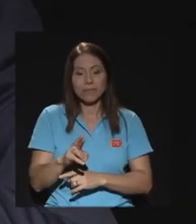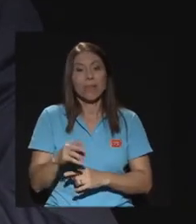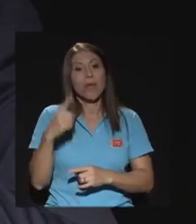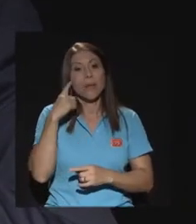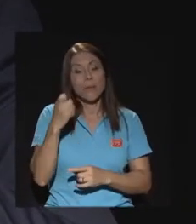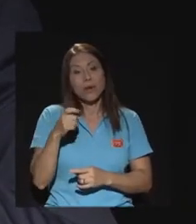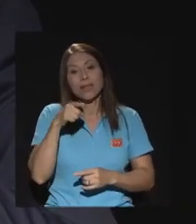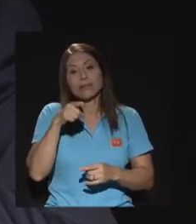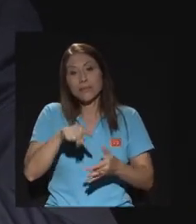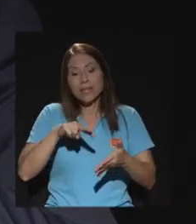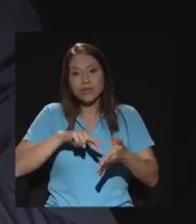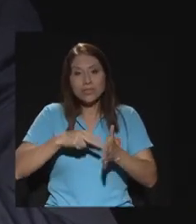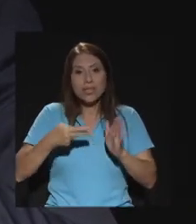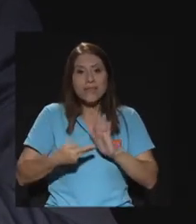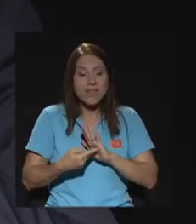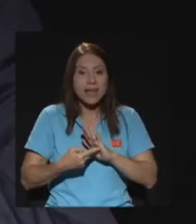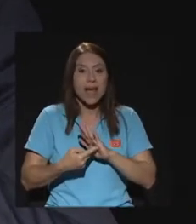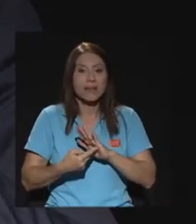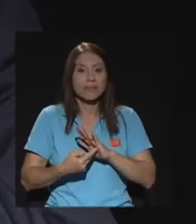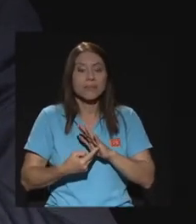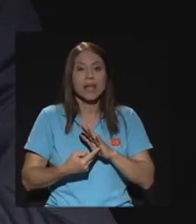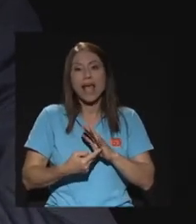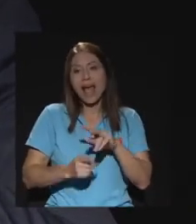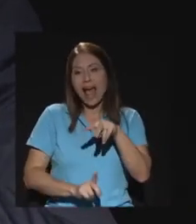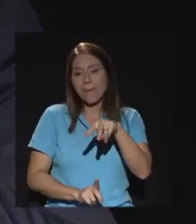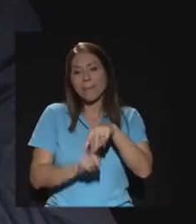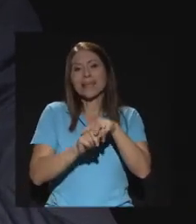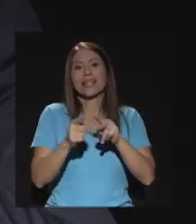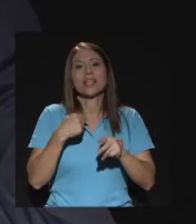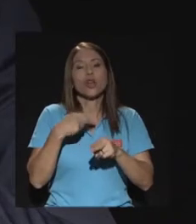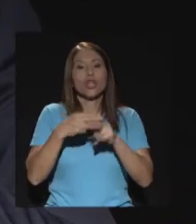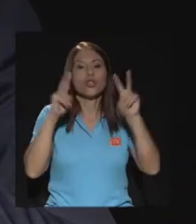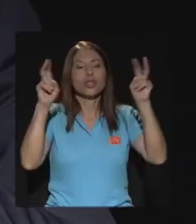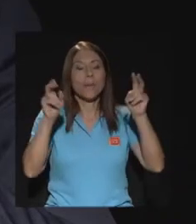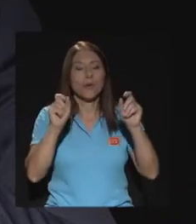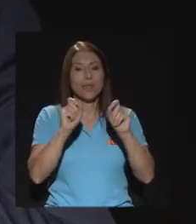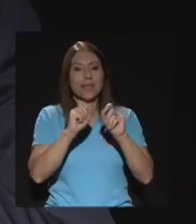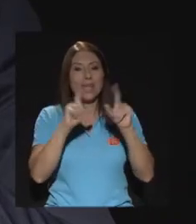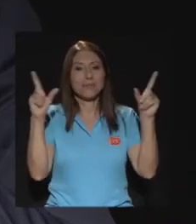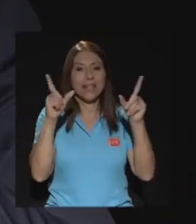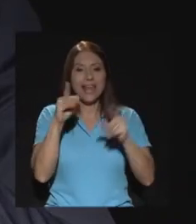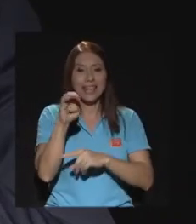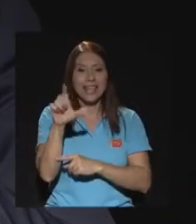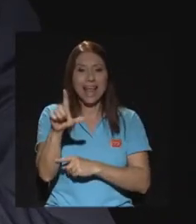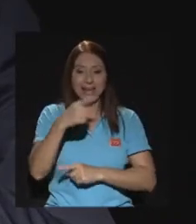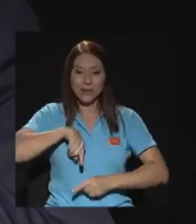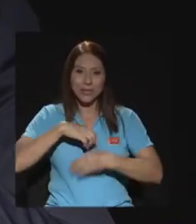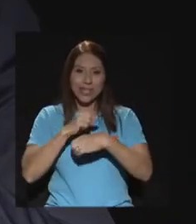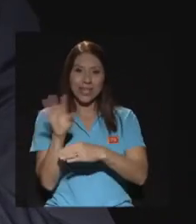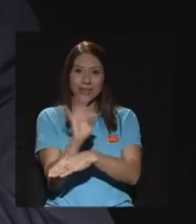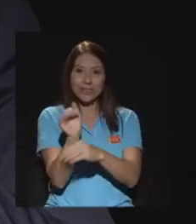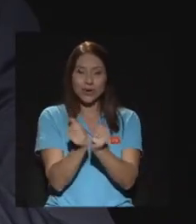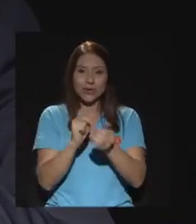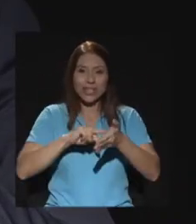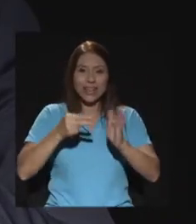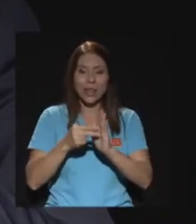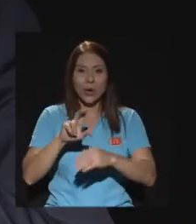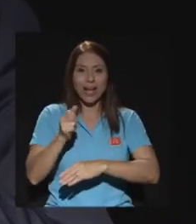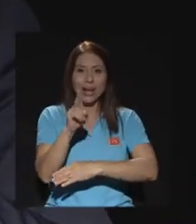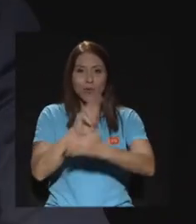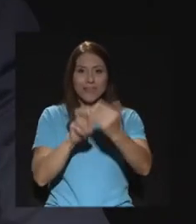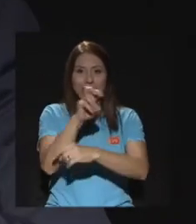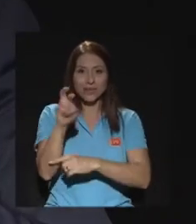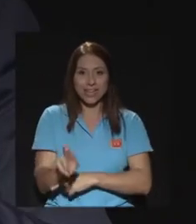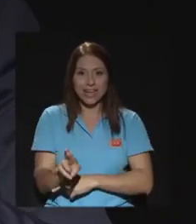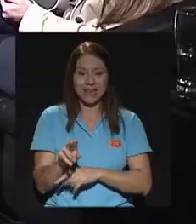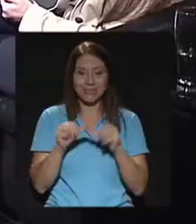caso significaría la aparición de lo que yo llamo el despertar digital. Estamos haciendo televisión con sentido en Canal Universidad de Costa Rica.